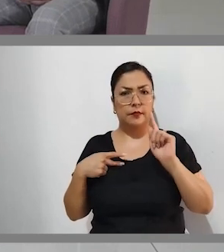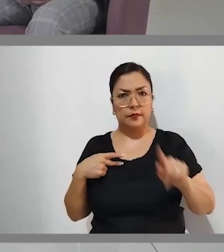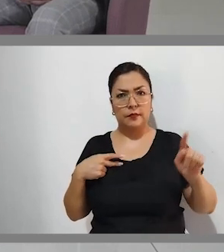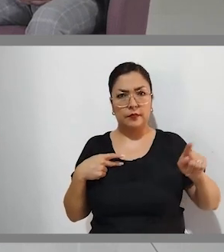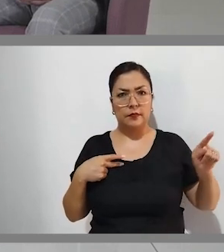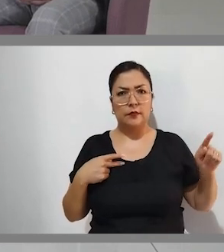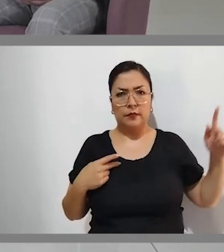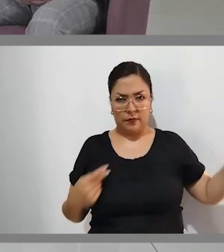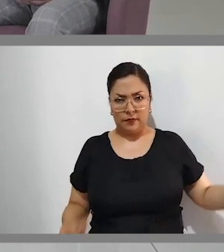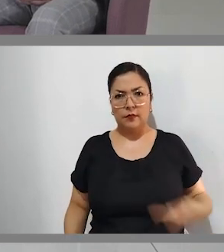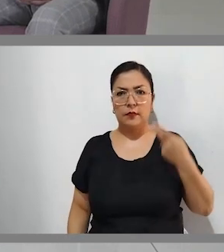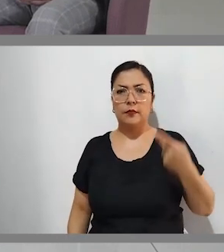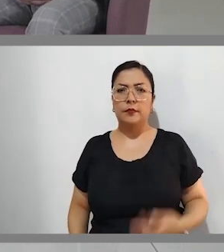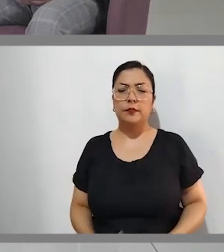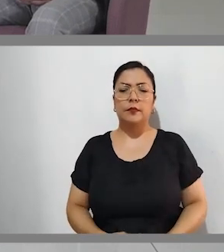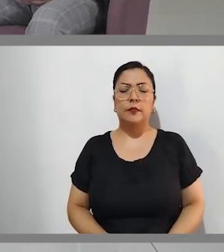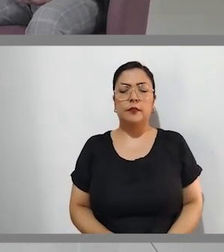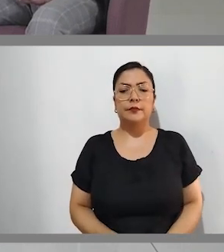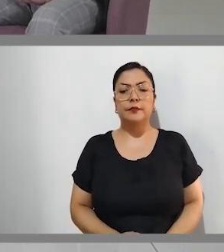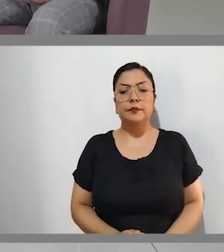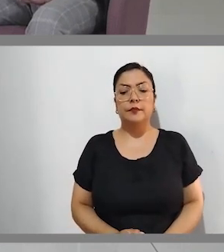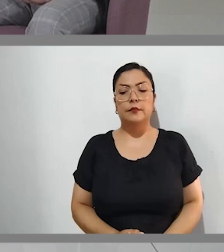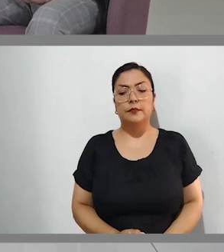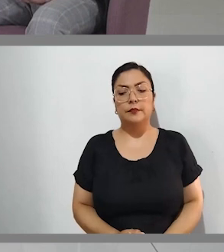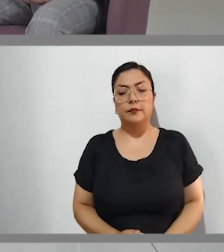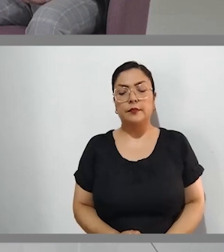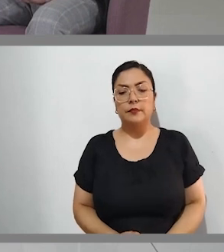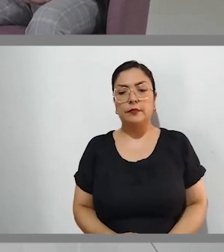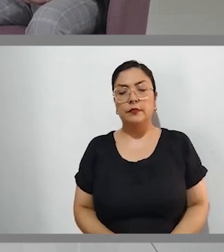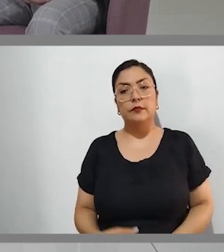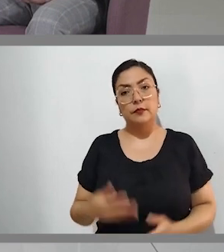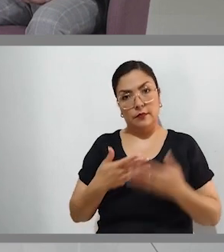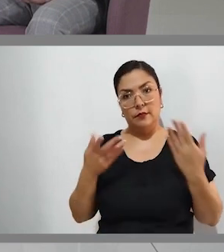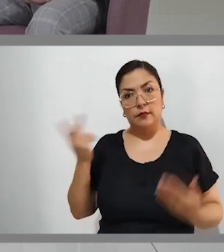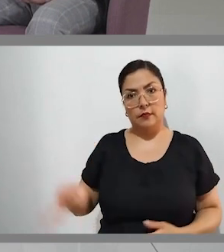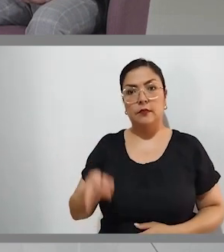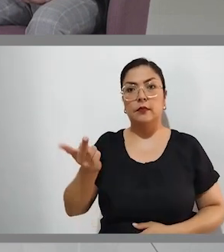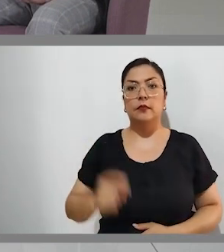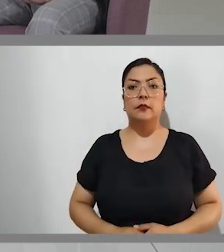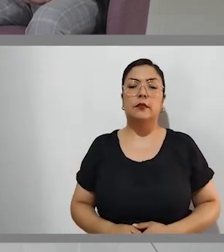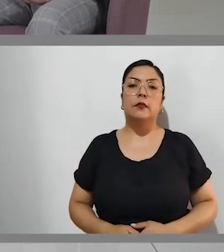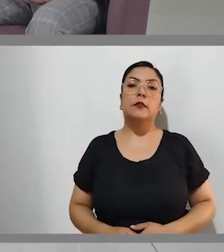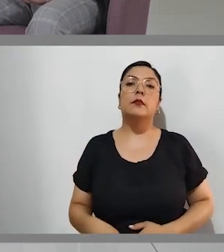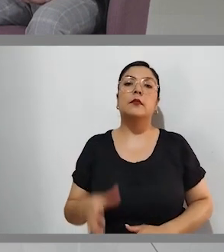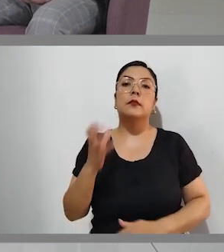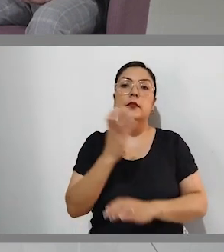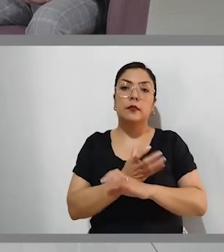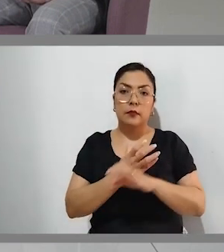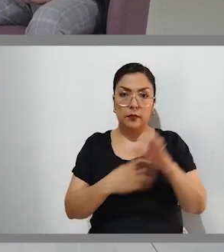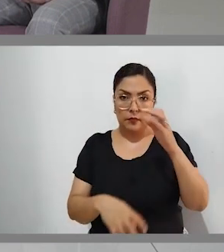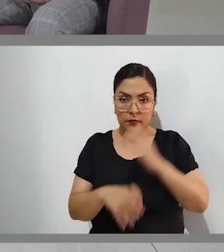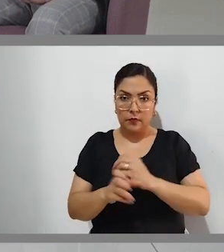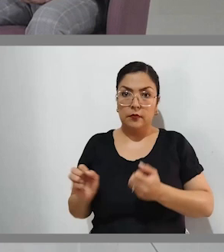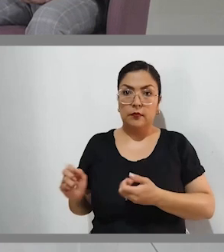entidad platicando con personal de universidades. Me preguntaban qué se hacía con las boletas electorales, con todo